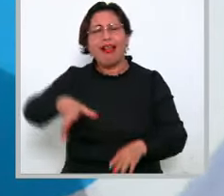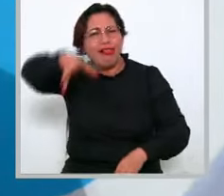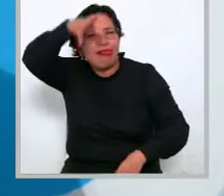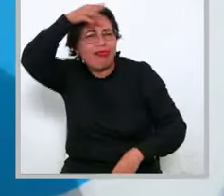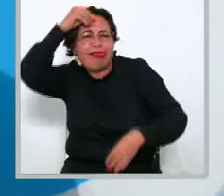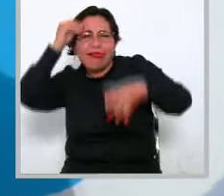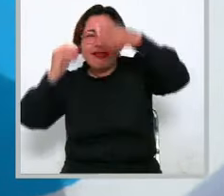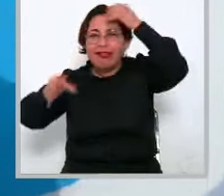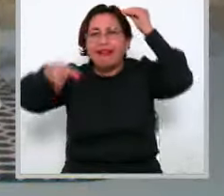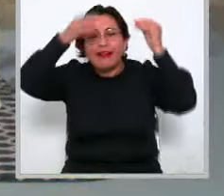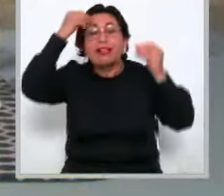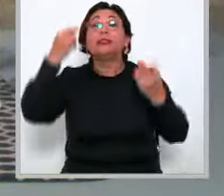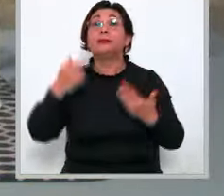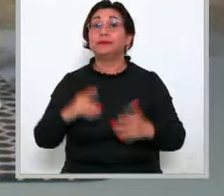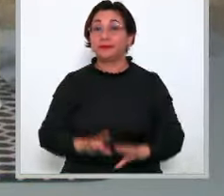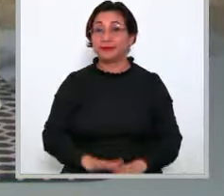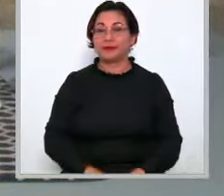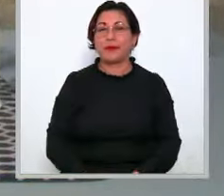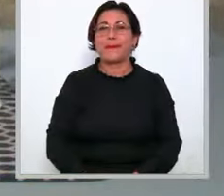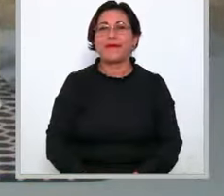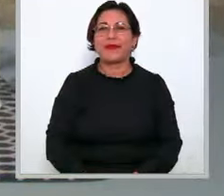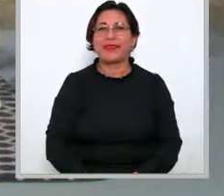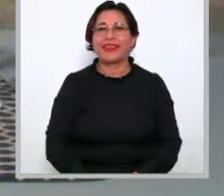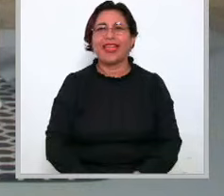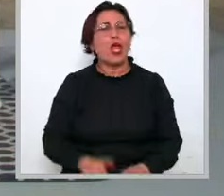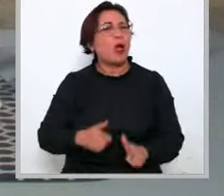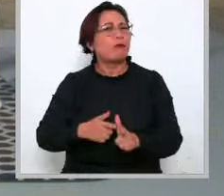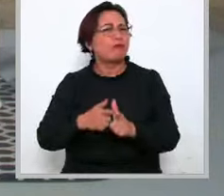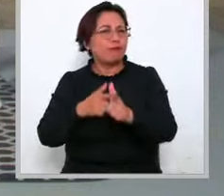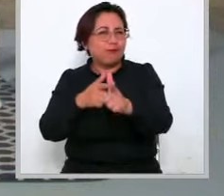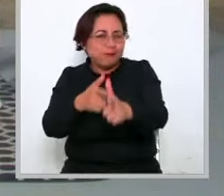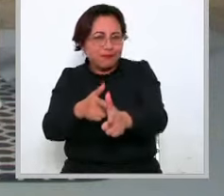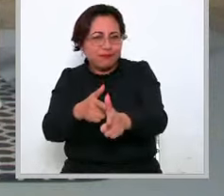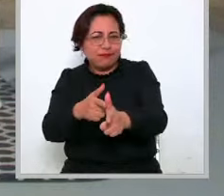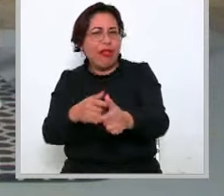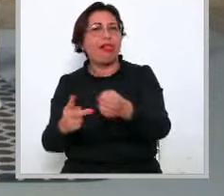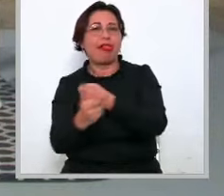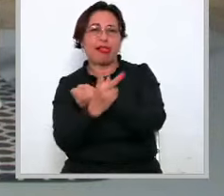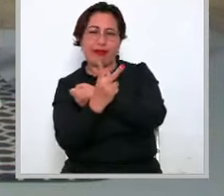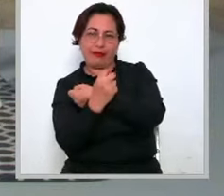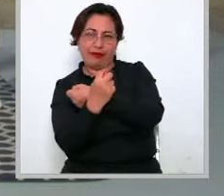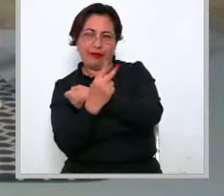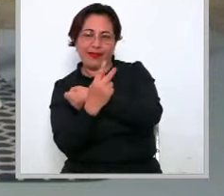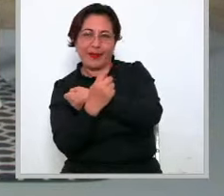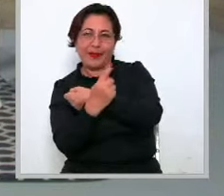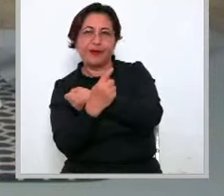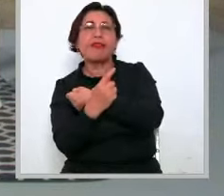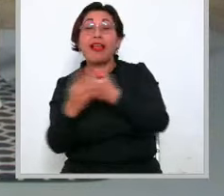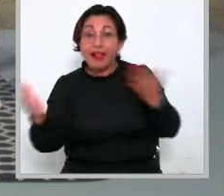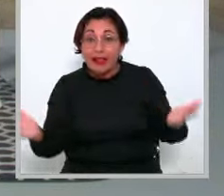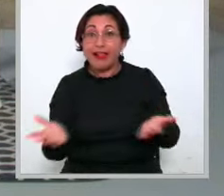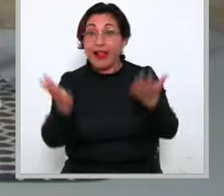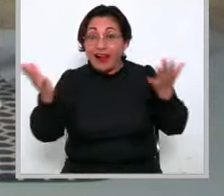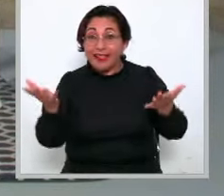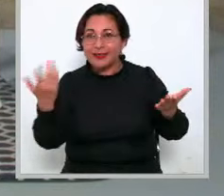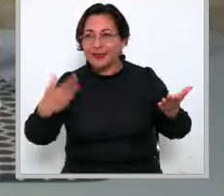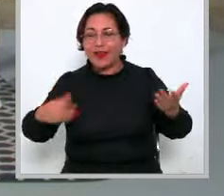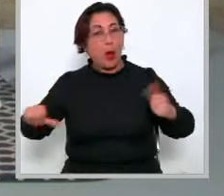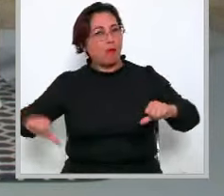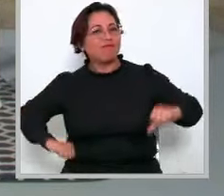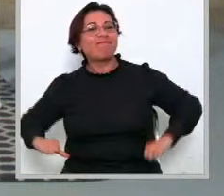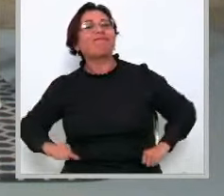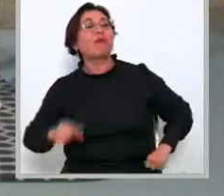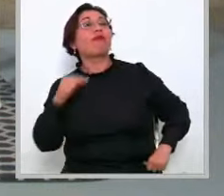invitarlos a ustedes, a que obviamente, como bien decíamos durante todo el transcurso de lo que vamos de la transmisión, que hagan este tipo de actividades en casa antes de dormir,